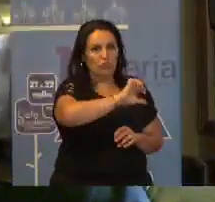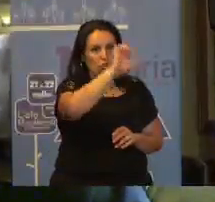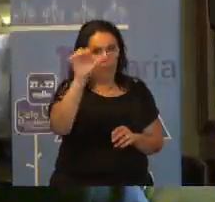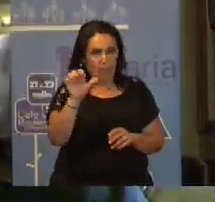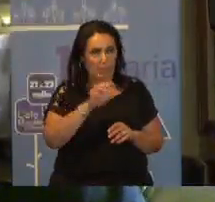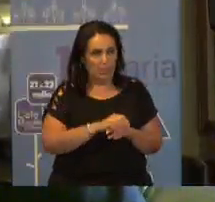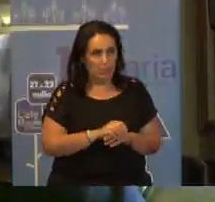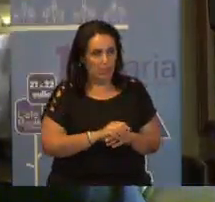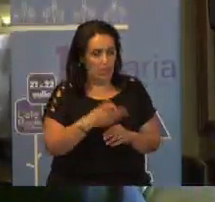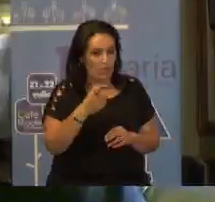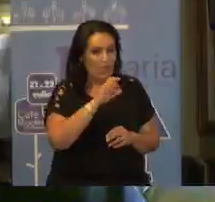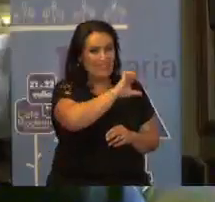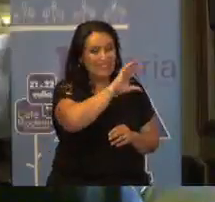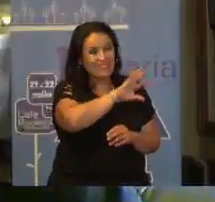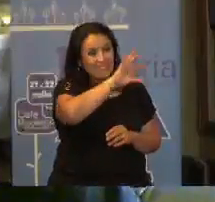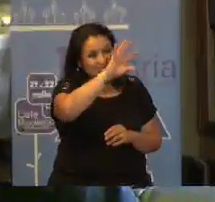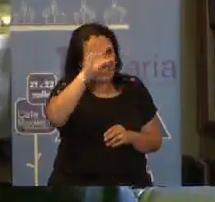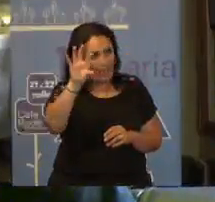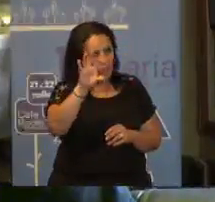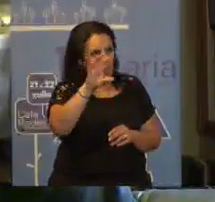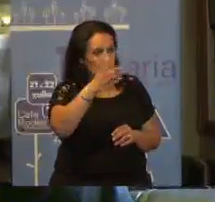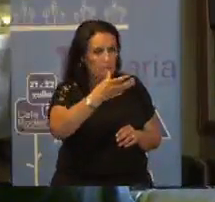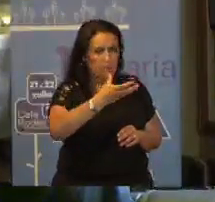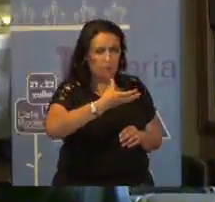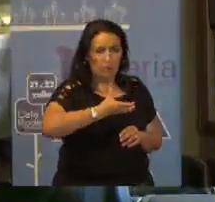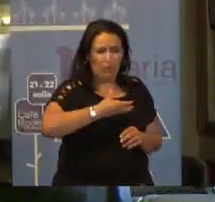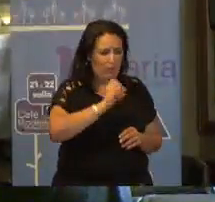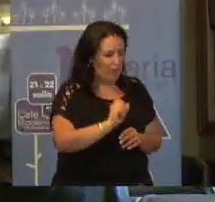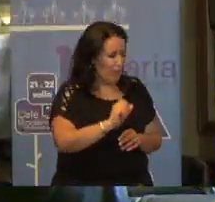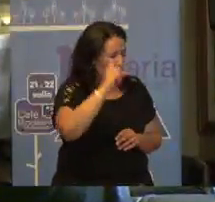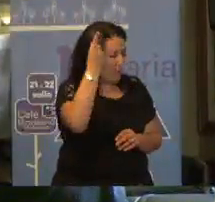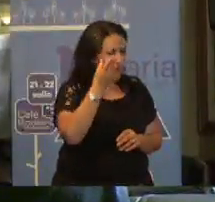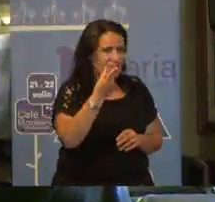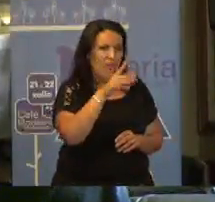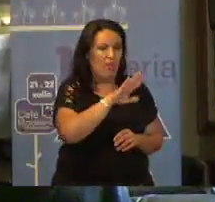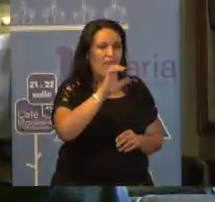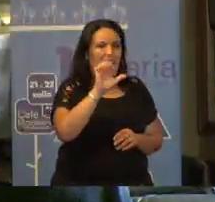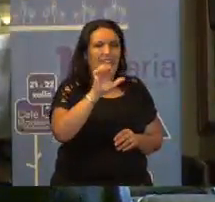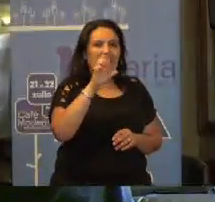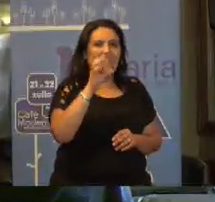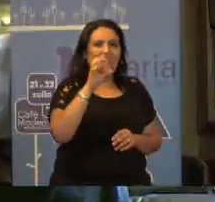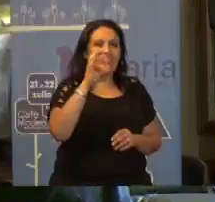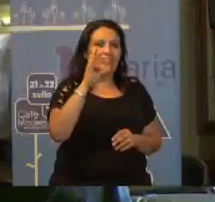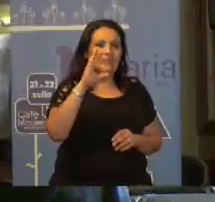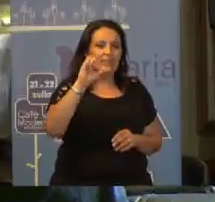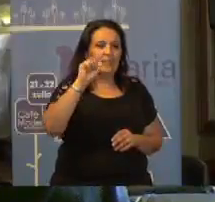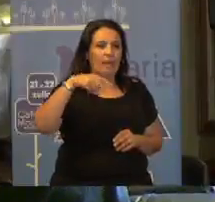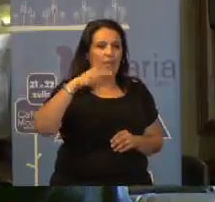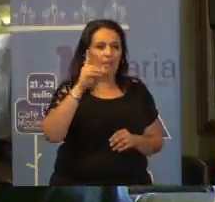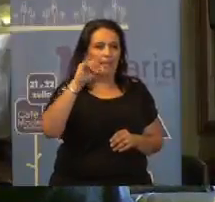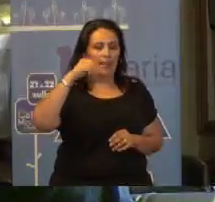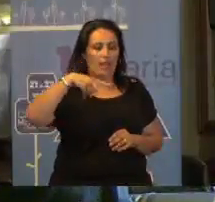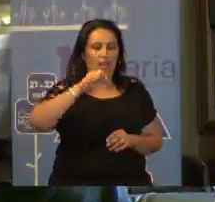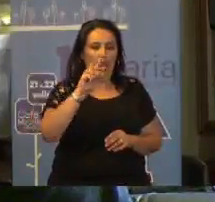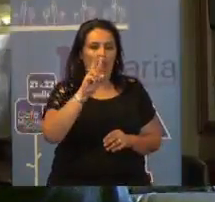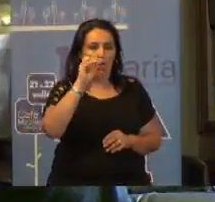máis municipalistas son os estados escandinavos. Por certo, os que teñen maior nivel de desarrollo do estado de bienestar. Pero